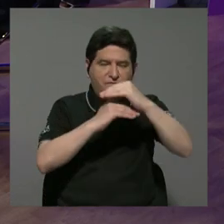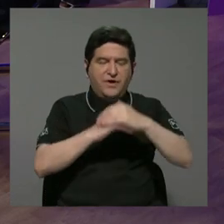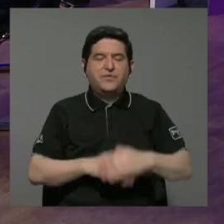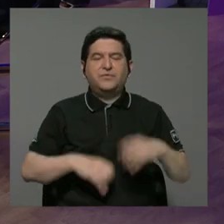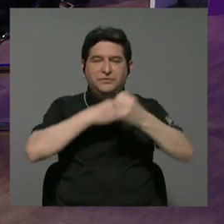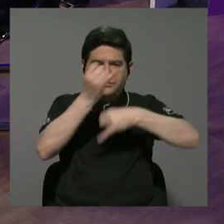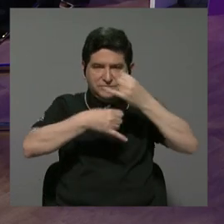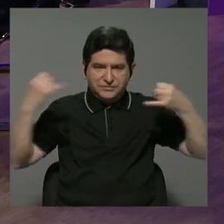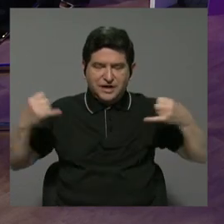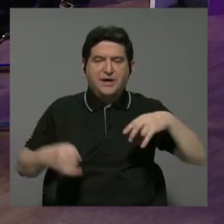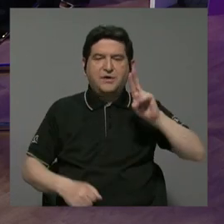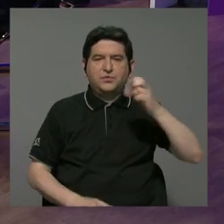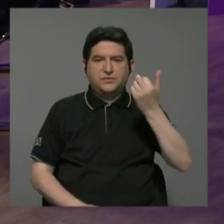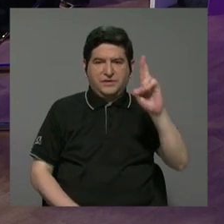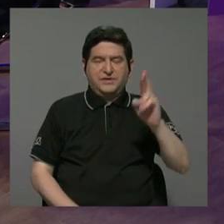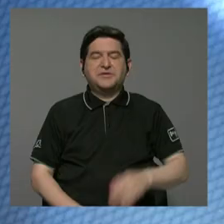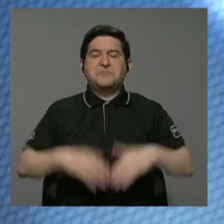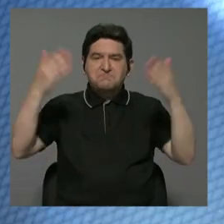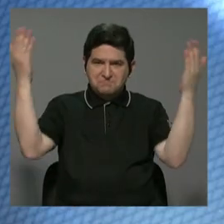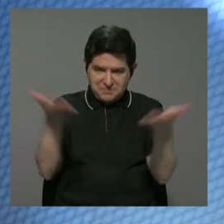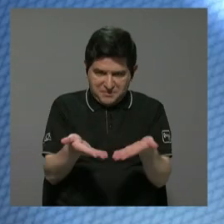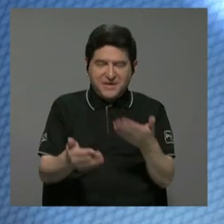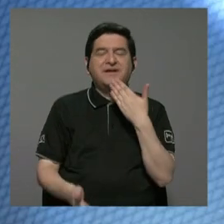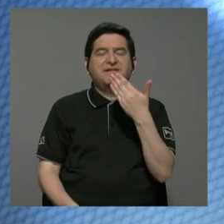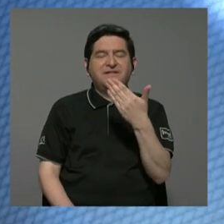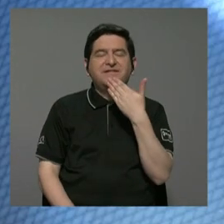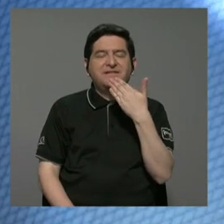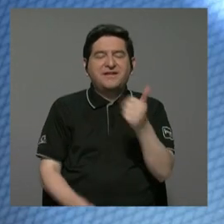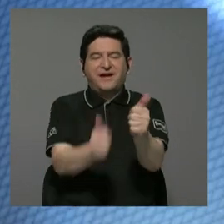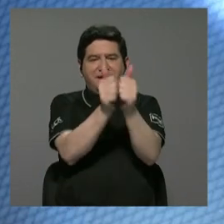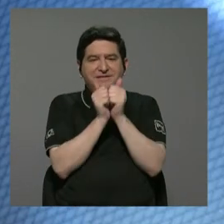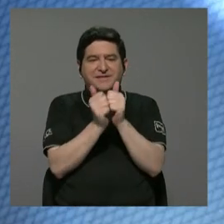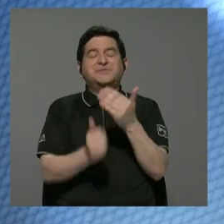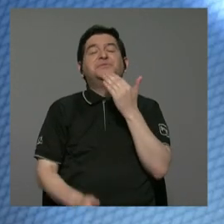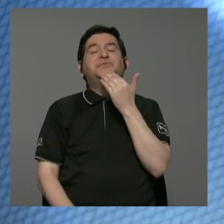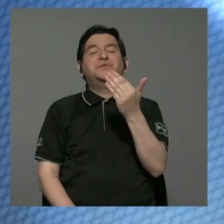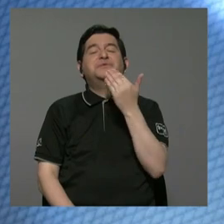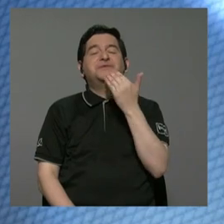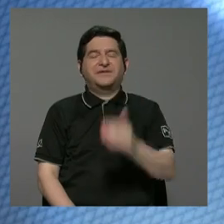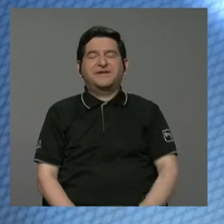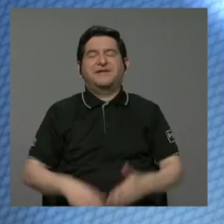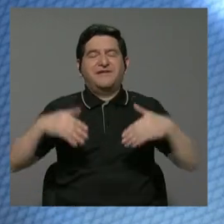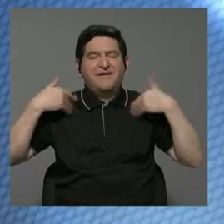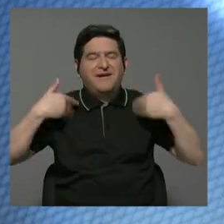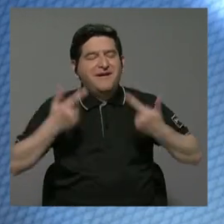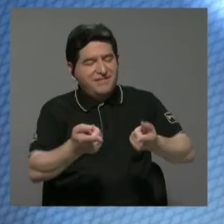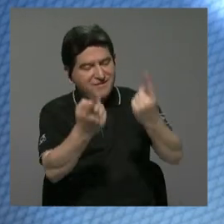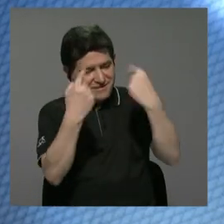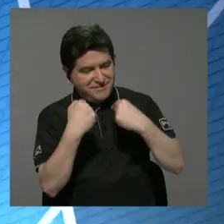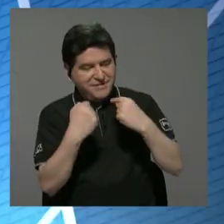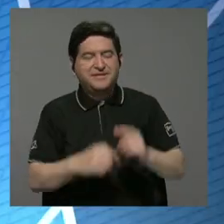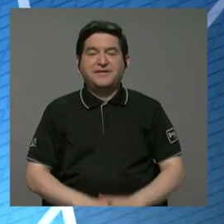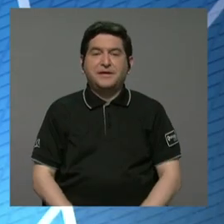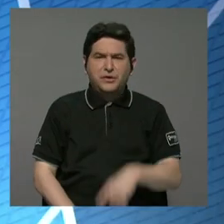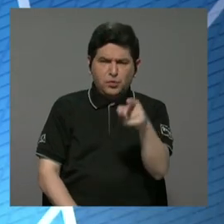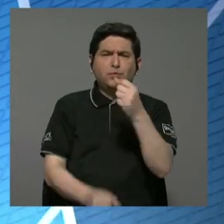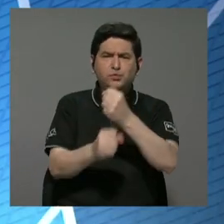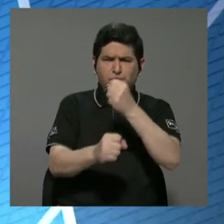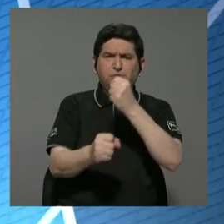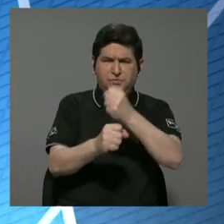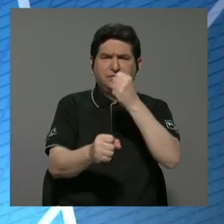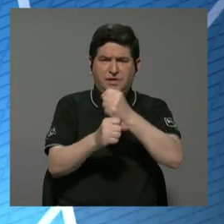Costa Rica. Dale la bienvenida y gracias por acompañarnos, don Francisco. Muchísimas gracias, encantado de estar acá. Usted ha estado